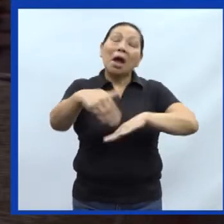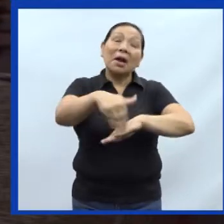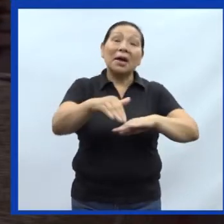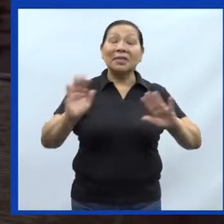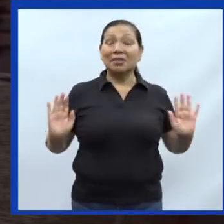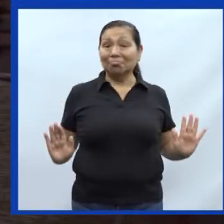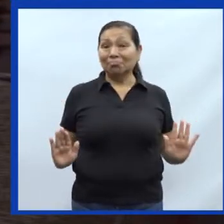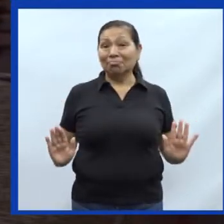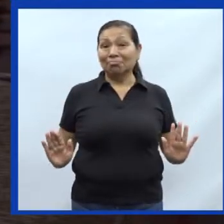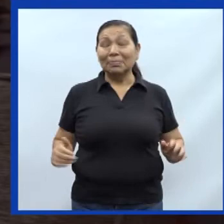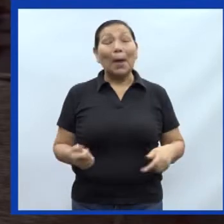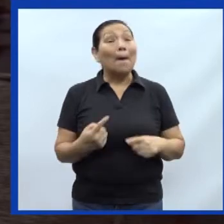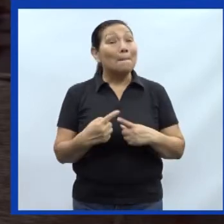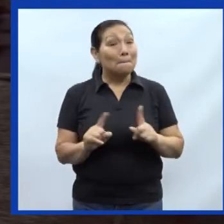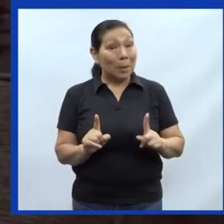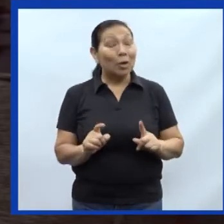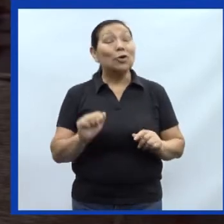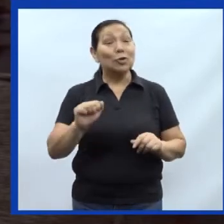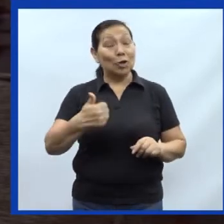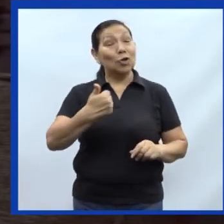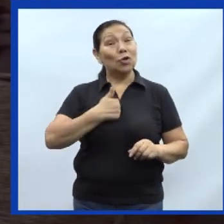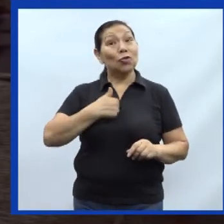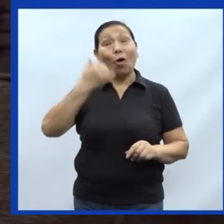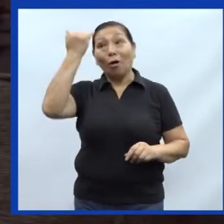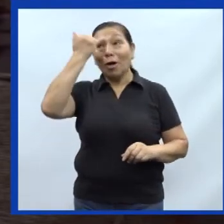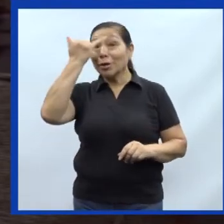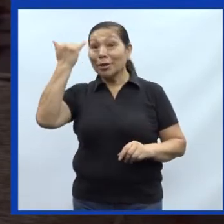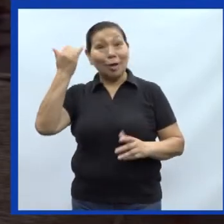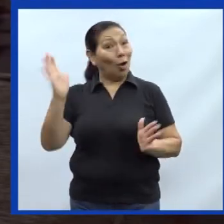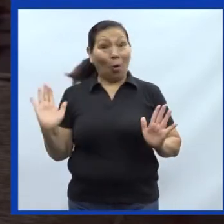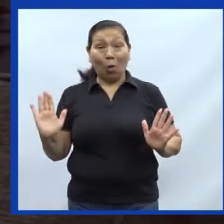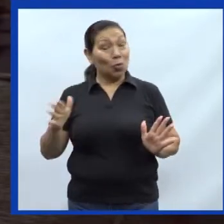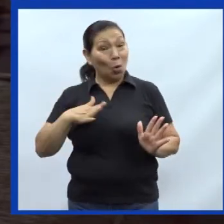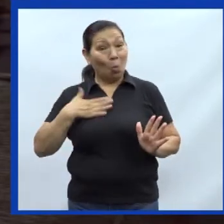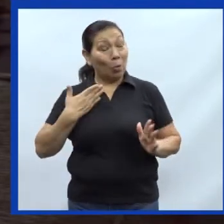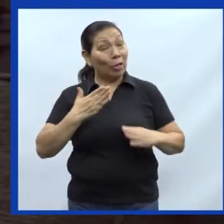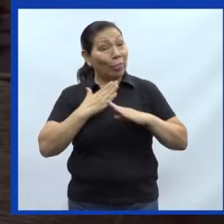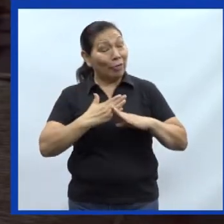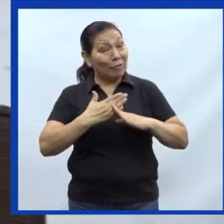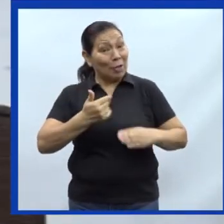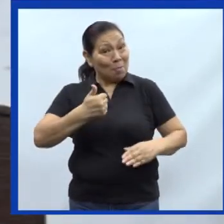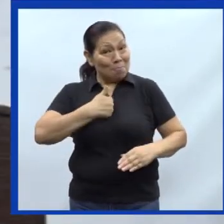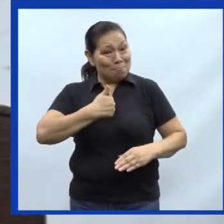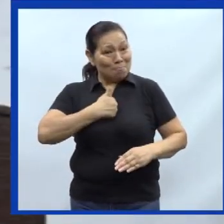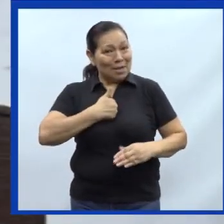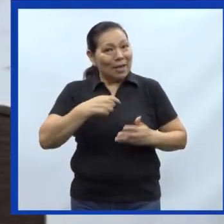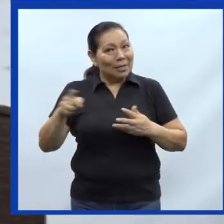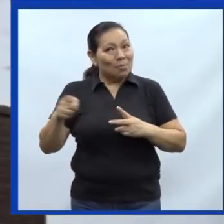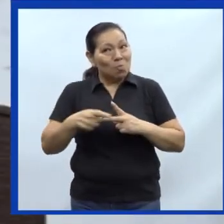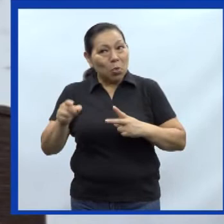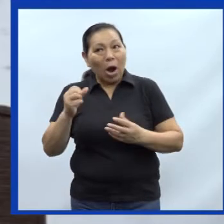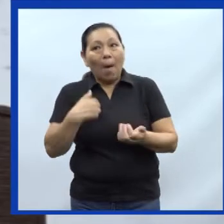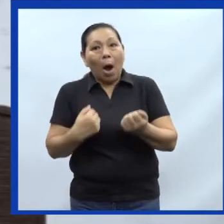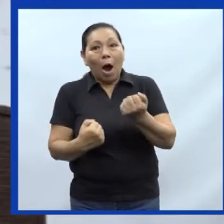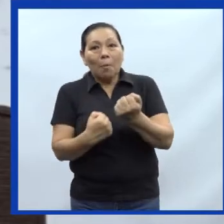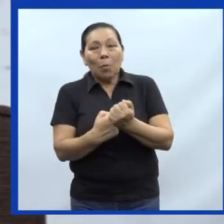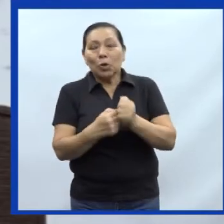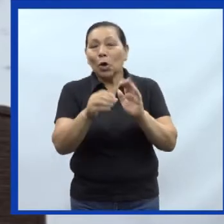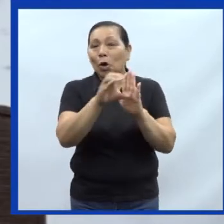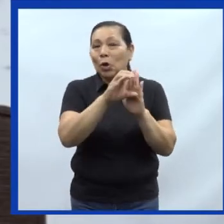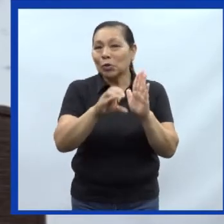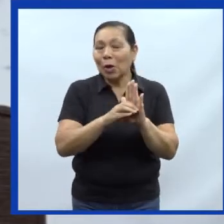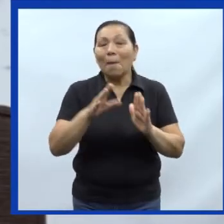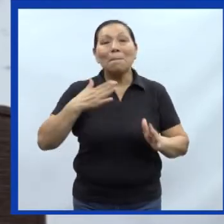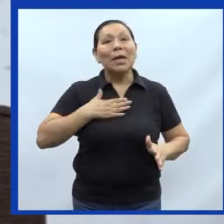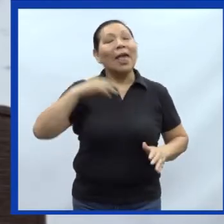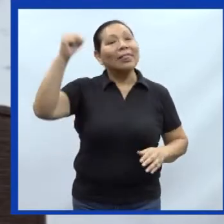pública. Si bien yo estoy en Italia, no significa que yo no pueda defender o no pueda salir en busca de una tutela constitucional de mi